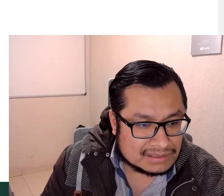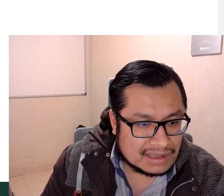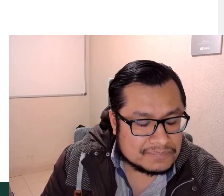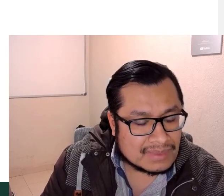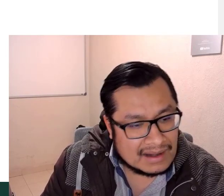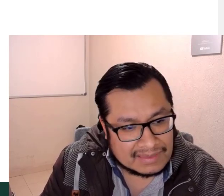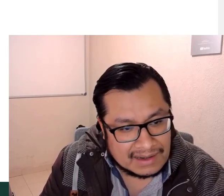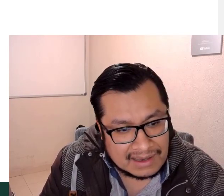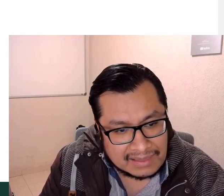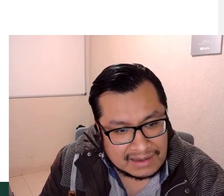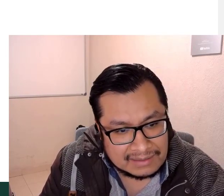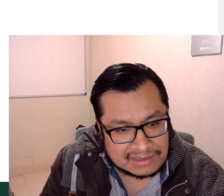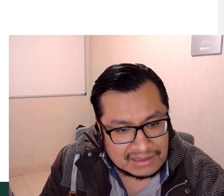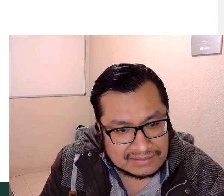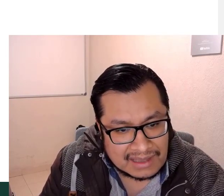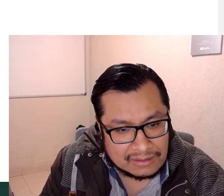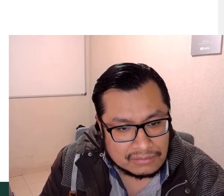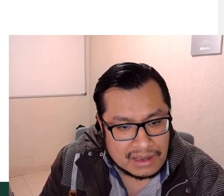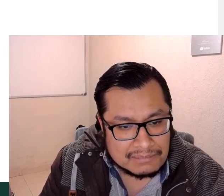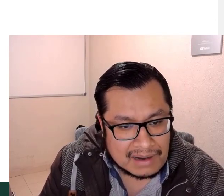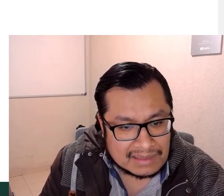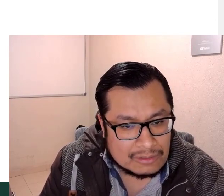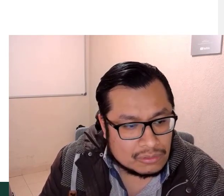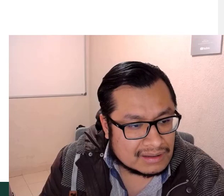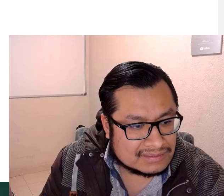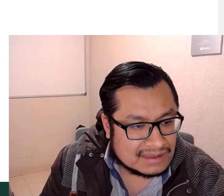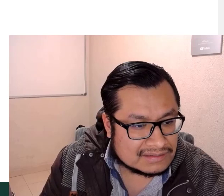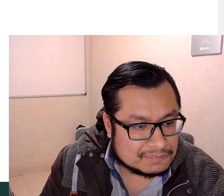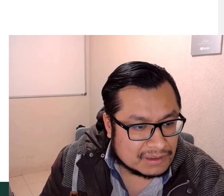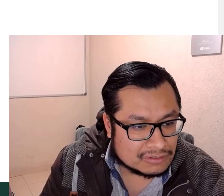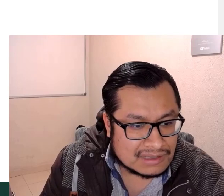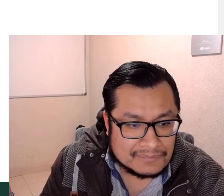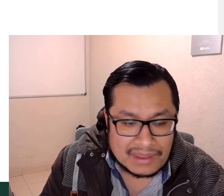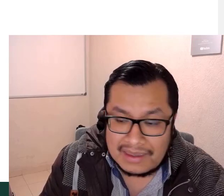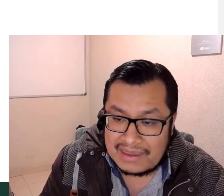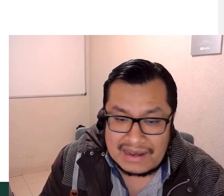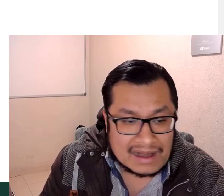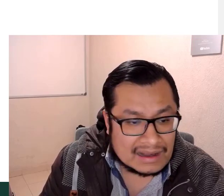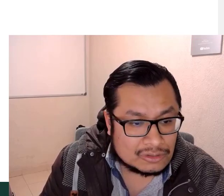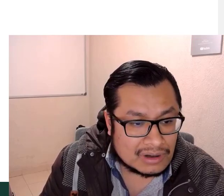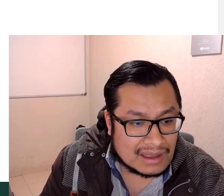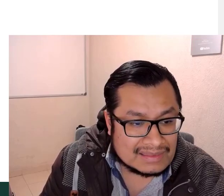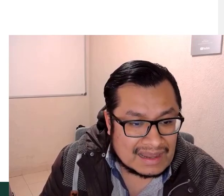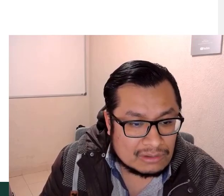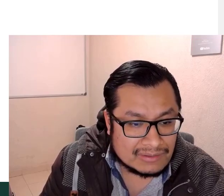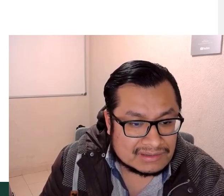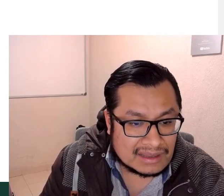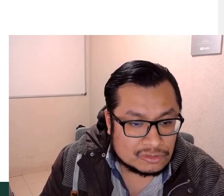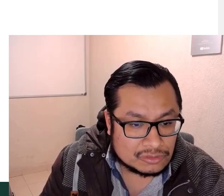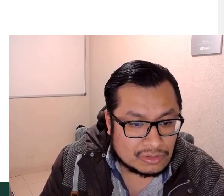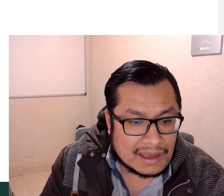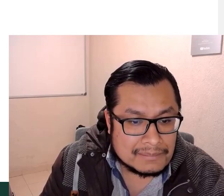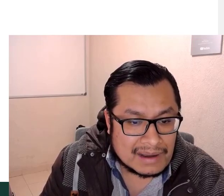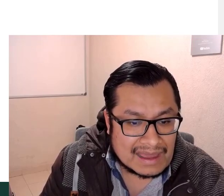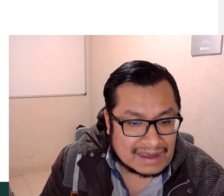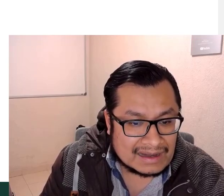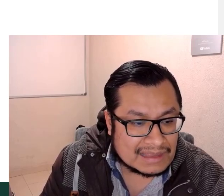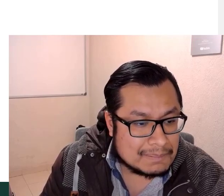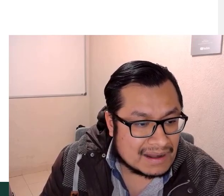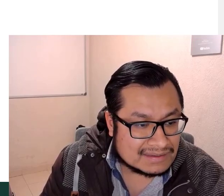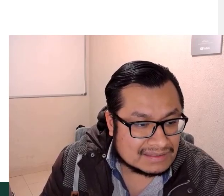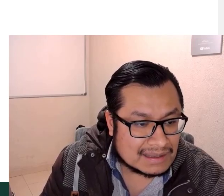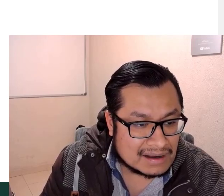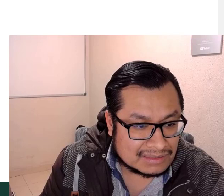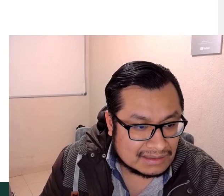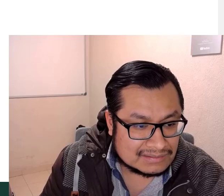bustamante la delegada del imptce en el estado maría de lourdes díaz espinoza y la rectora de la universidad de sonora maría